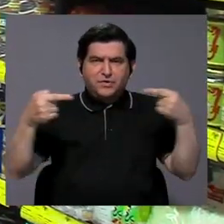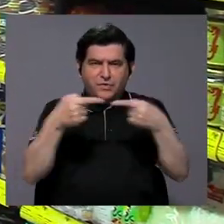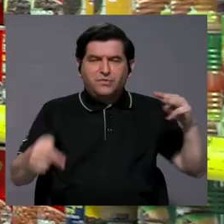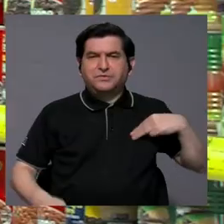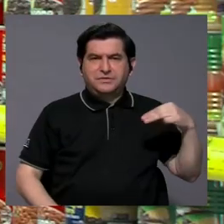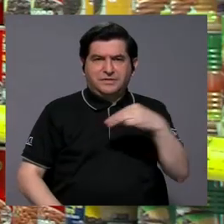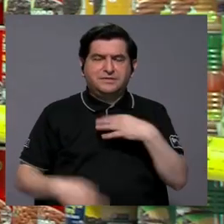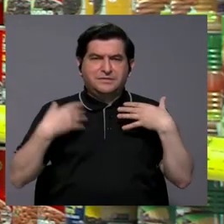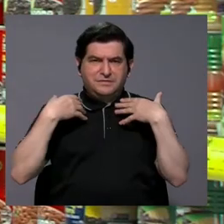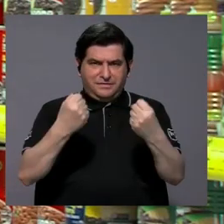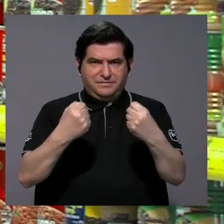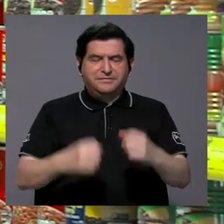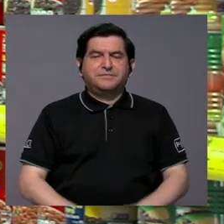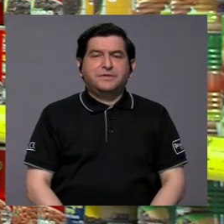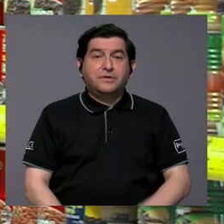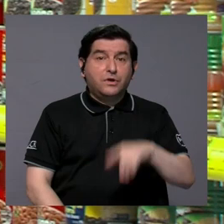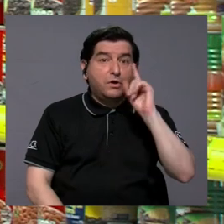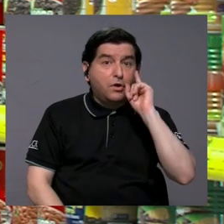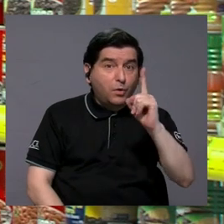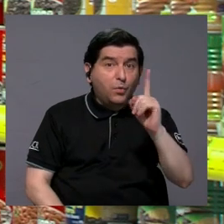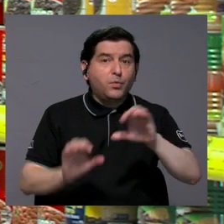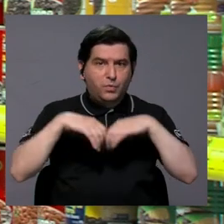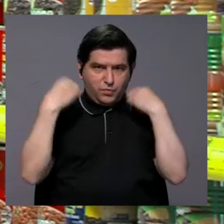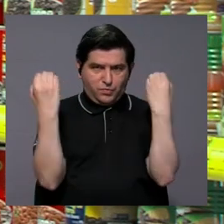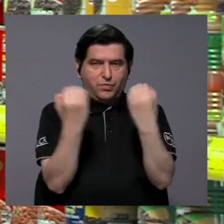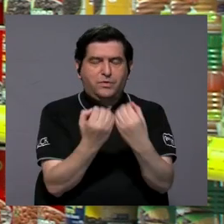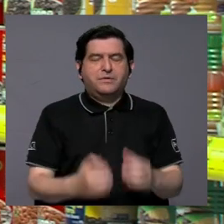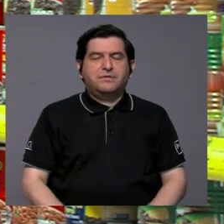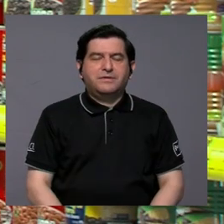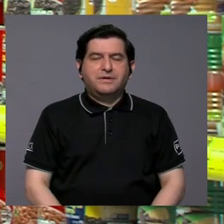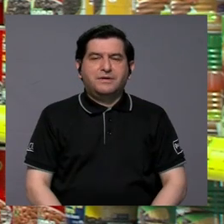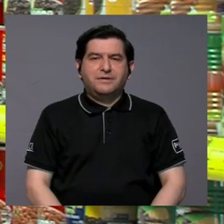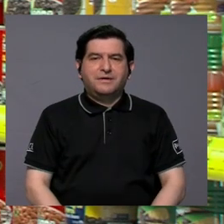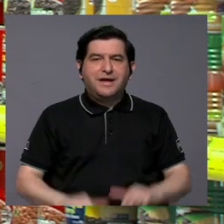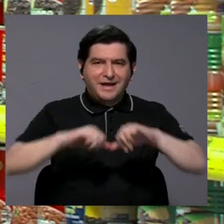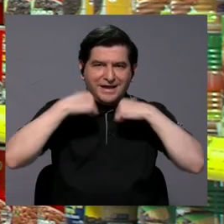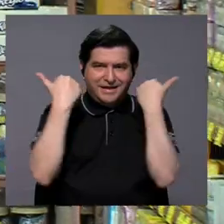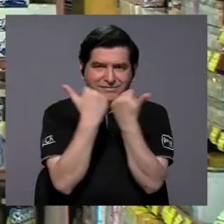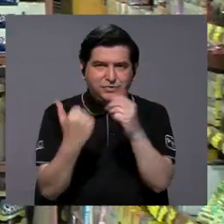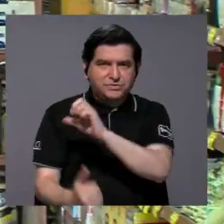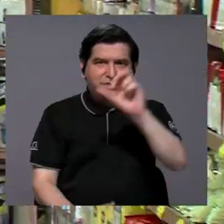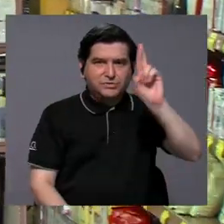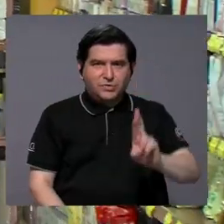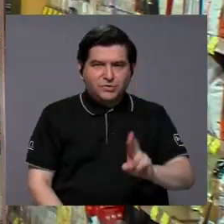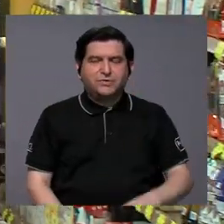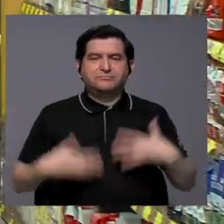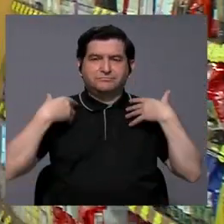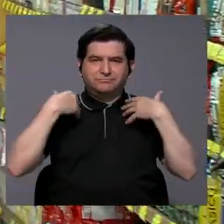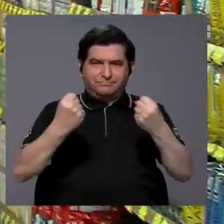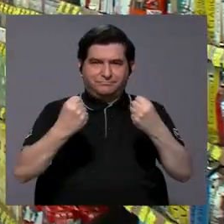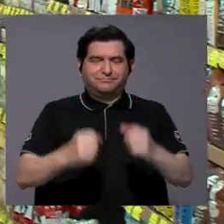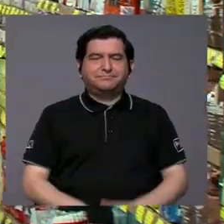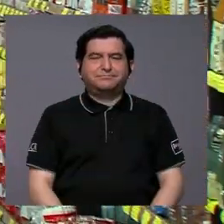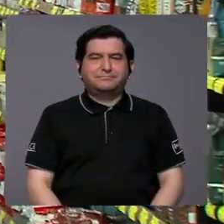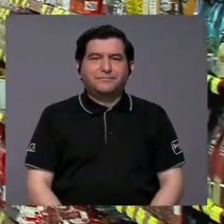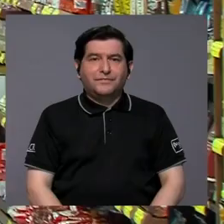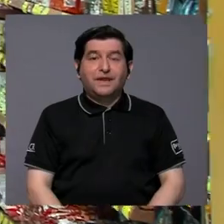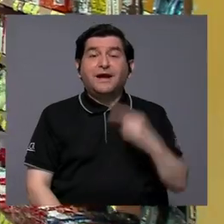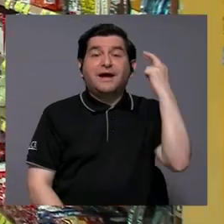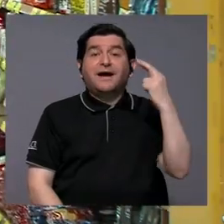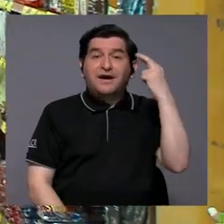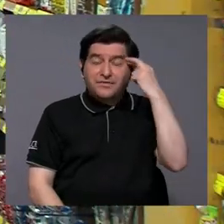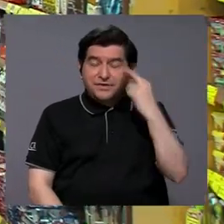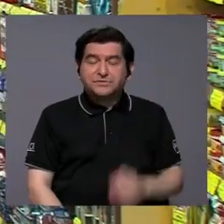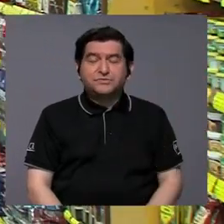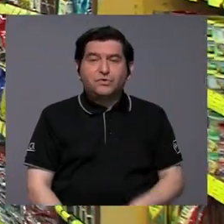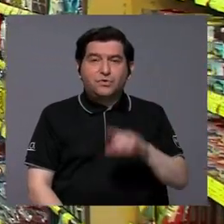al Ministerio de Salud y una de esas organizaciones es la Asociación Costa Rica Saludable. Y por ello